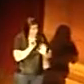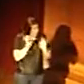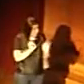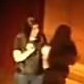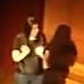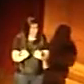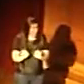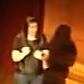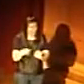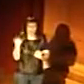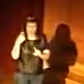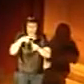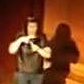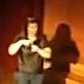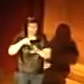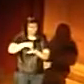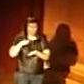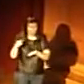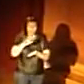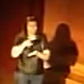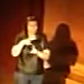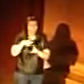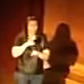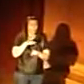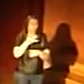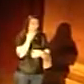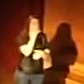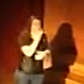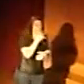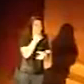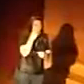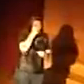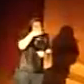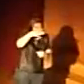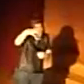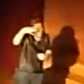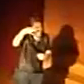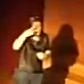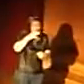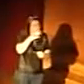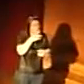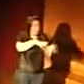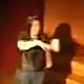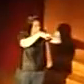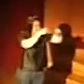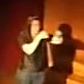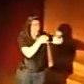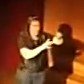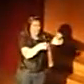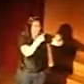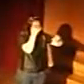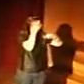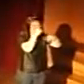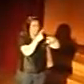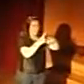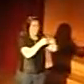aquí este Toledo parece un un Toledo de cuento eh tanto en la luz como en la interpretación de los monumentos como en la exageración de